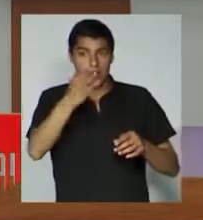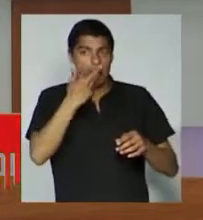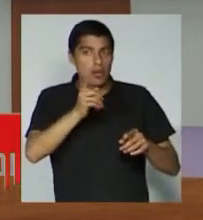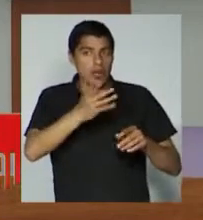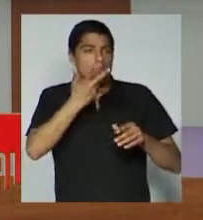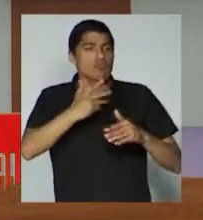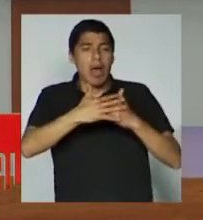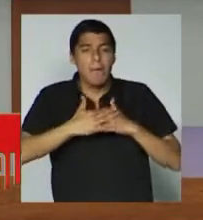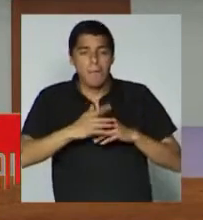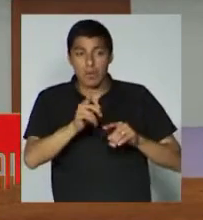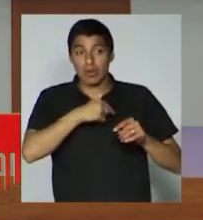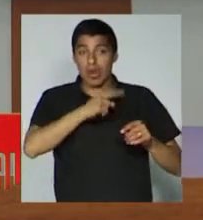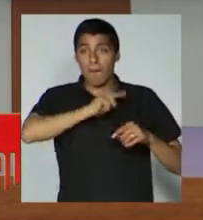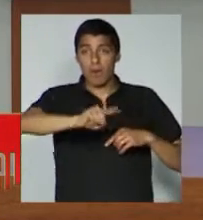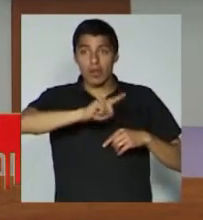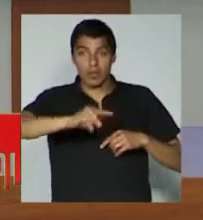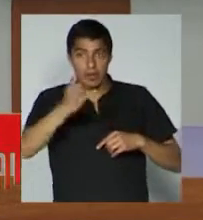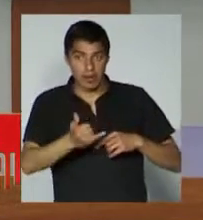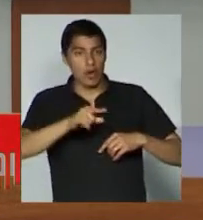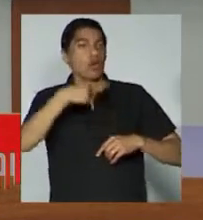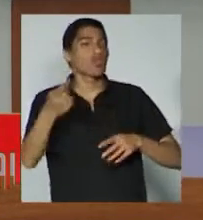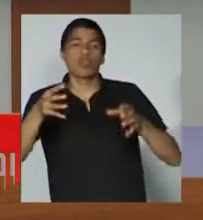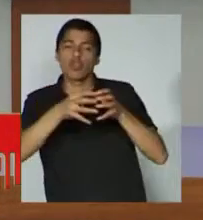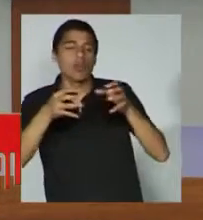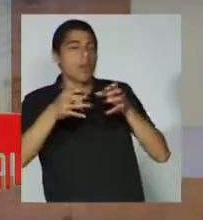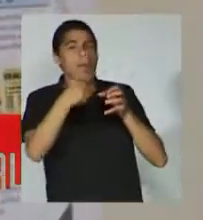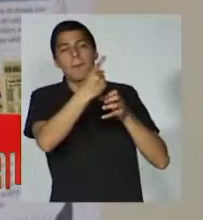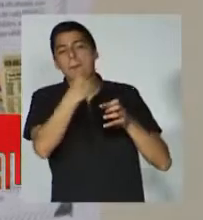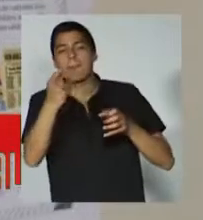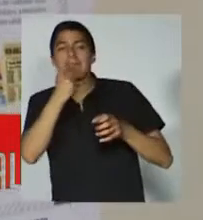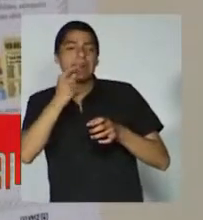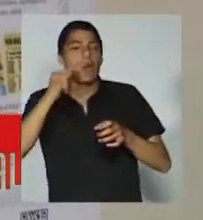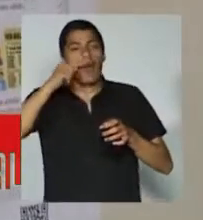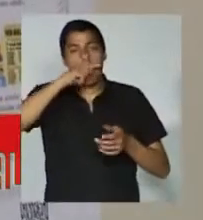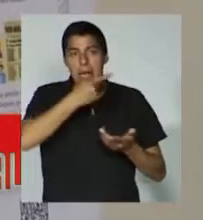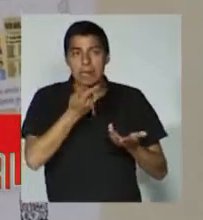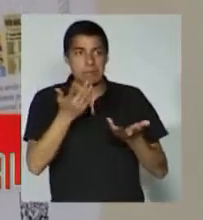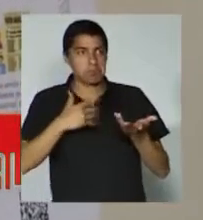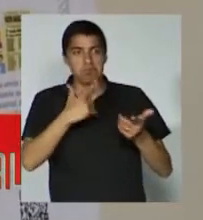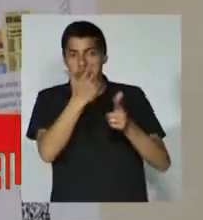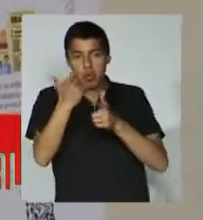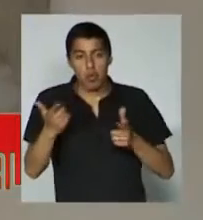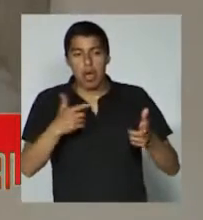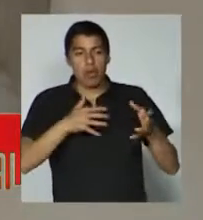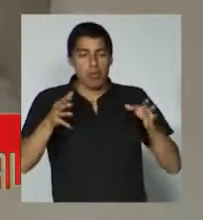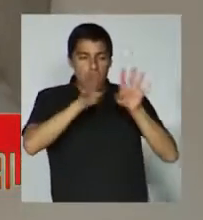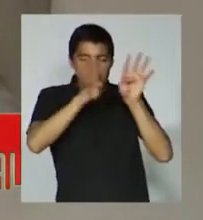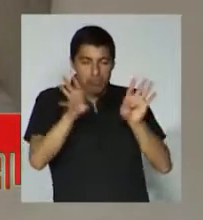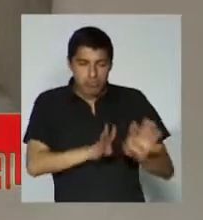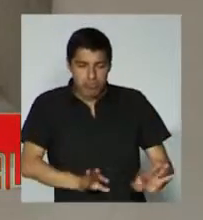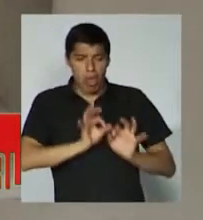se la va a poner. Pero en el caso de partidos que son personales, como el caso de Macri, no hay una estructura de gobierno, no hay